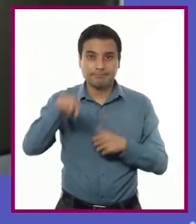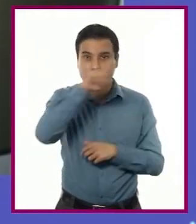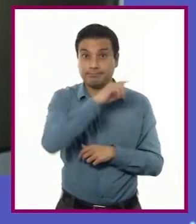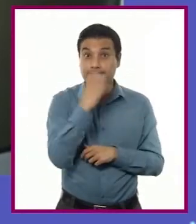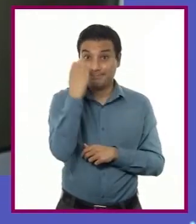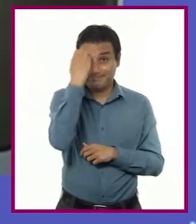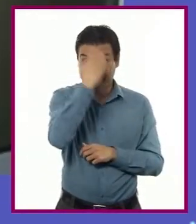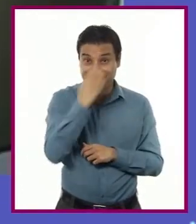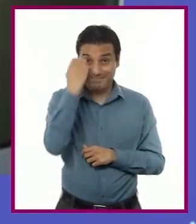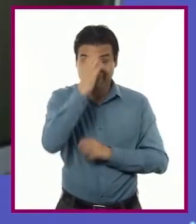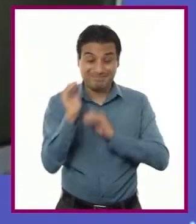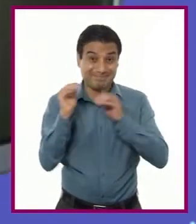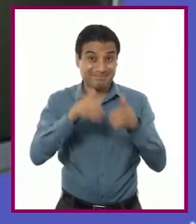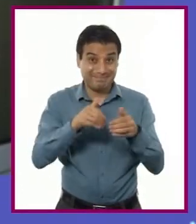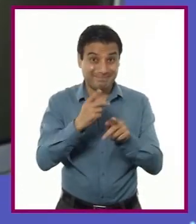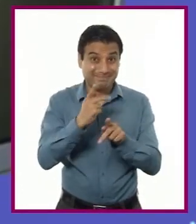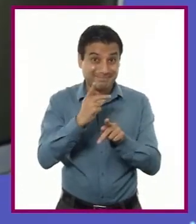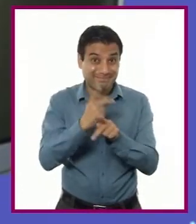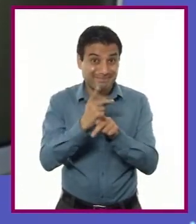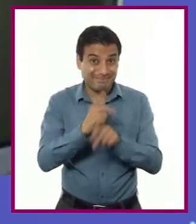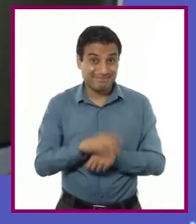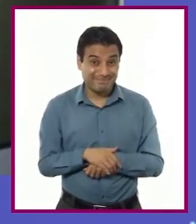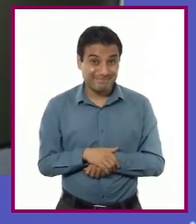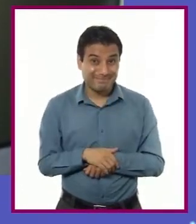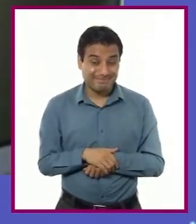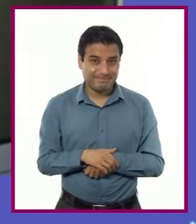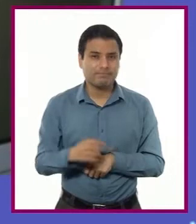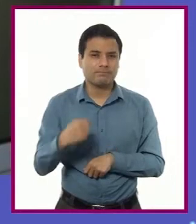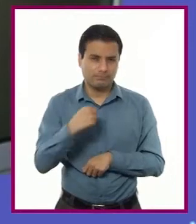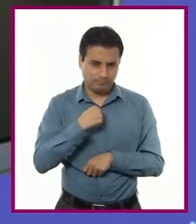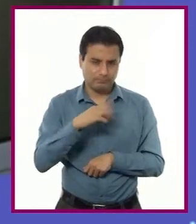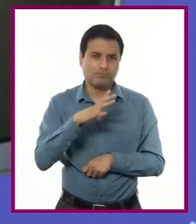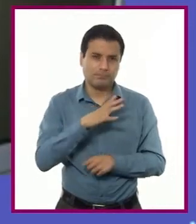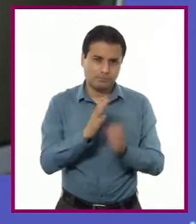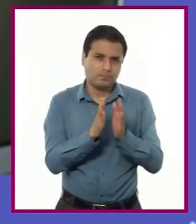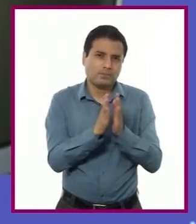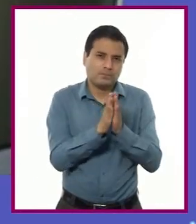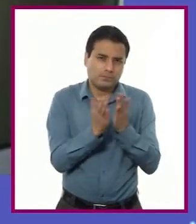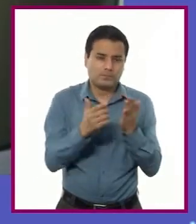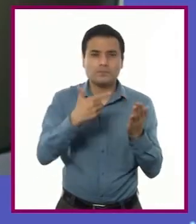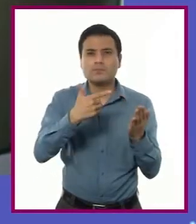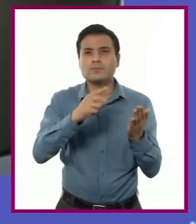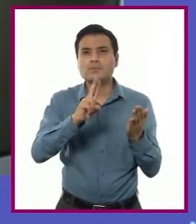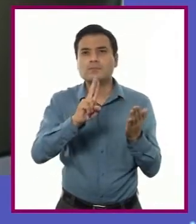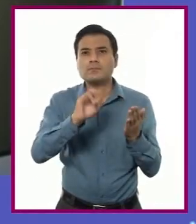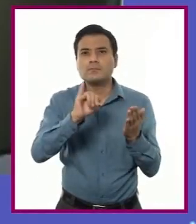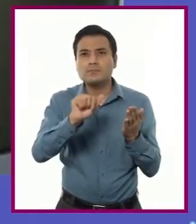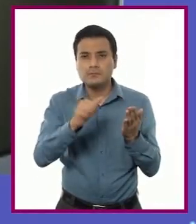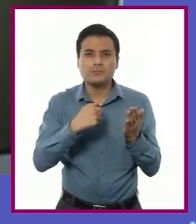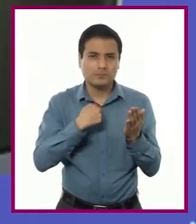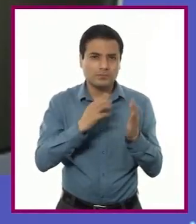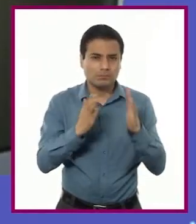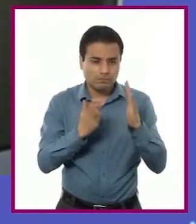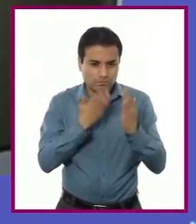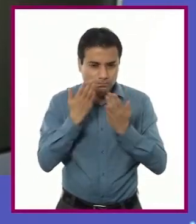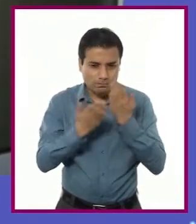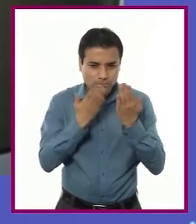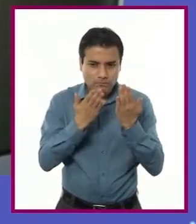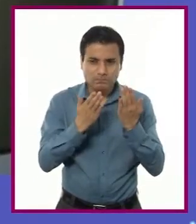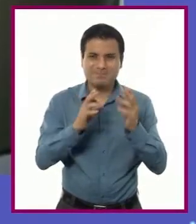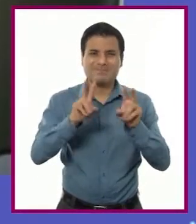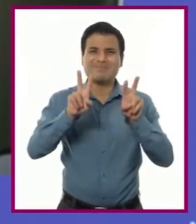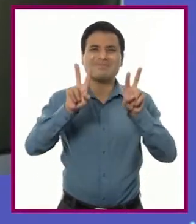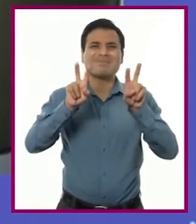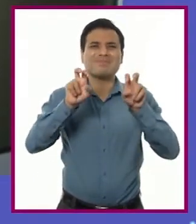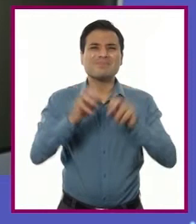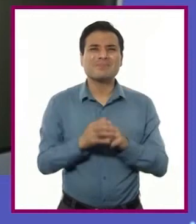ingreso a nivel bachillerato. En mi caso, conseguí una guía y estoy estudiando por mi cuenta. Pero en la sección correspondiente a